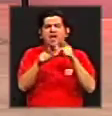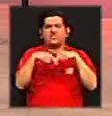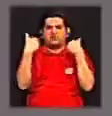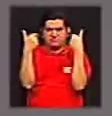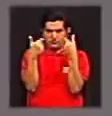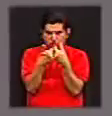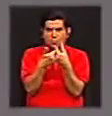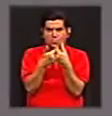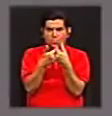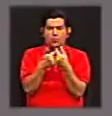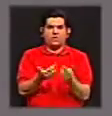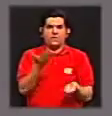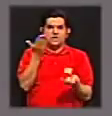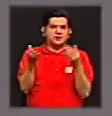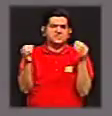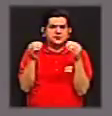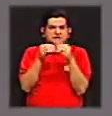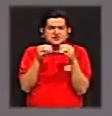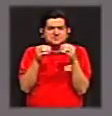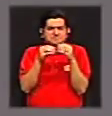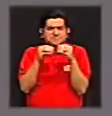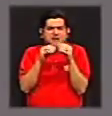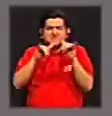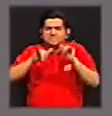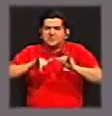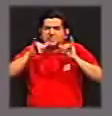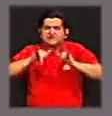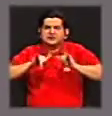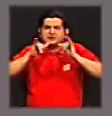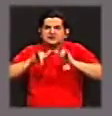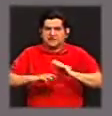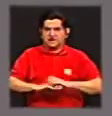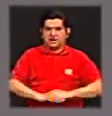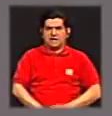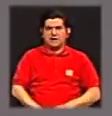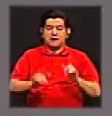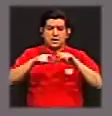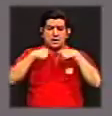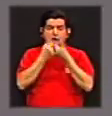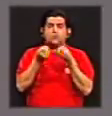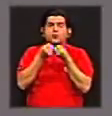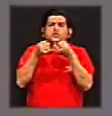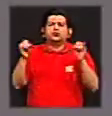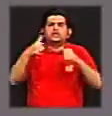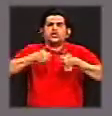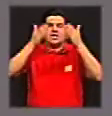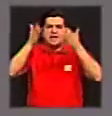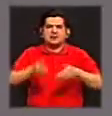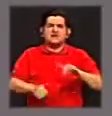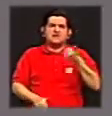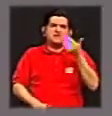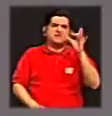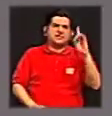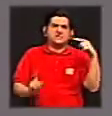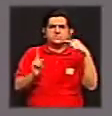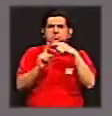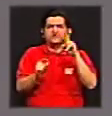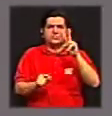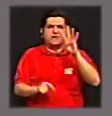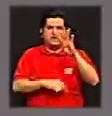tienen mayor, digamos, prevalencia en el grupo sin candidato, 18-24,